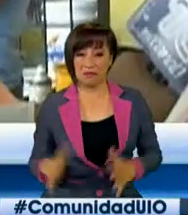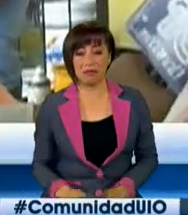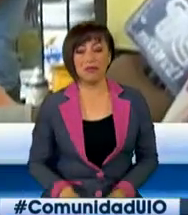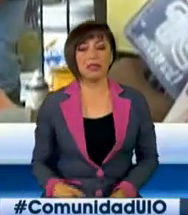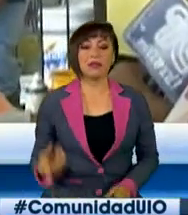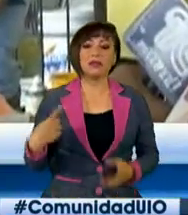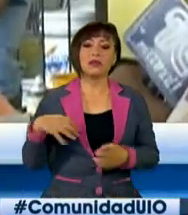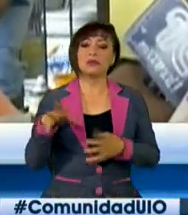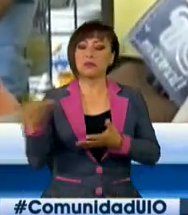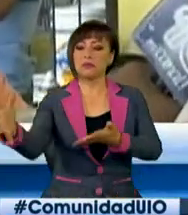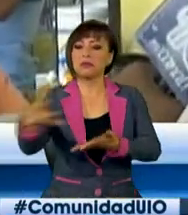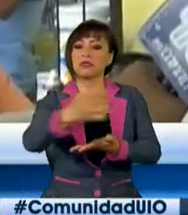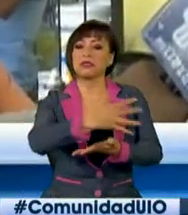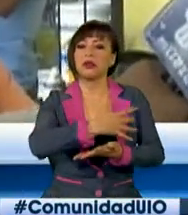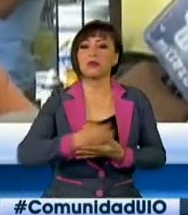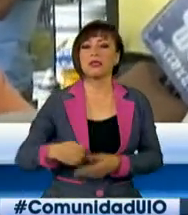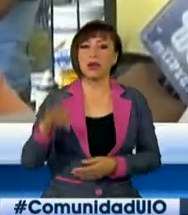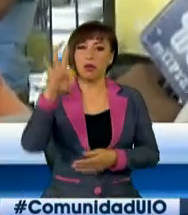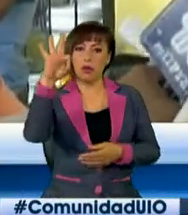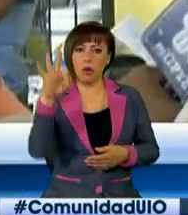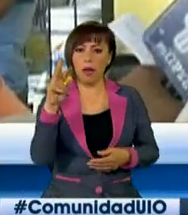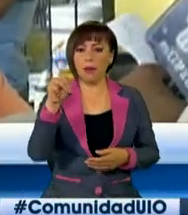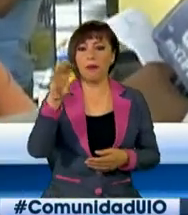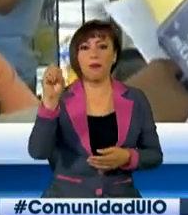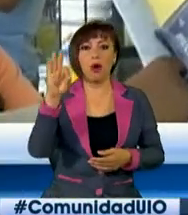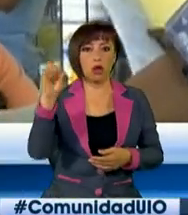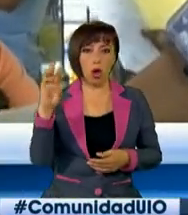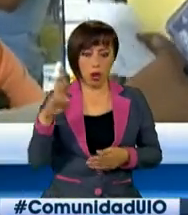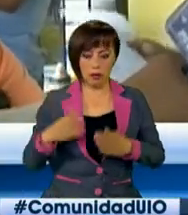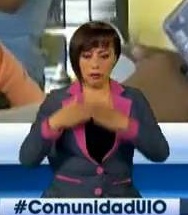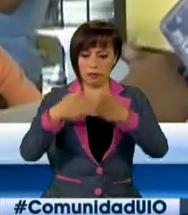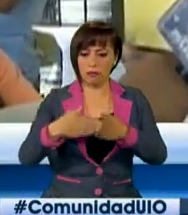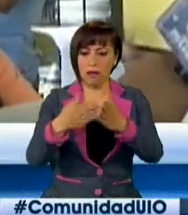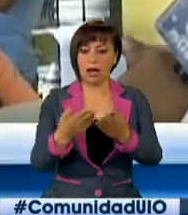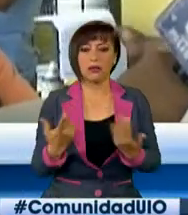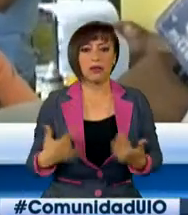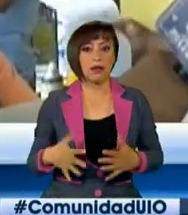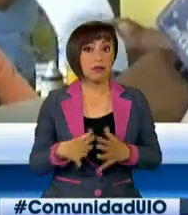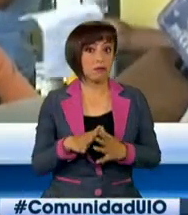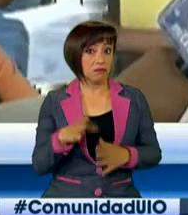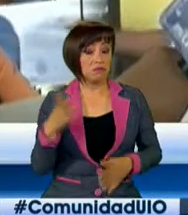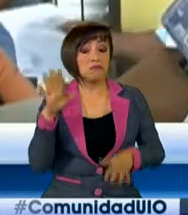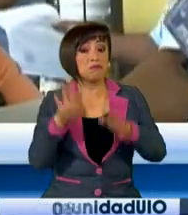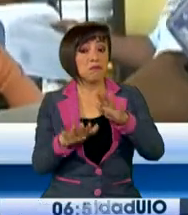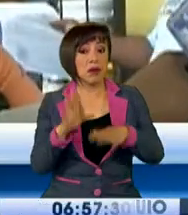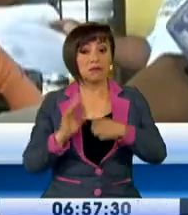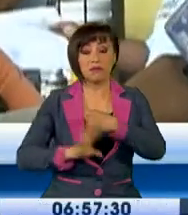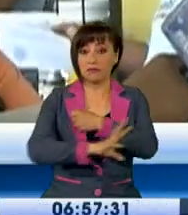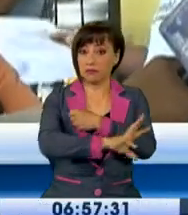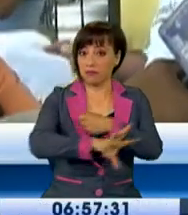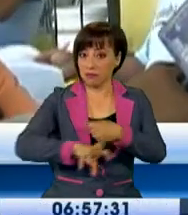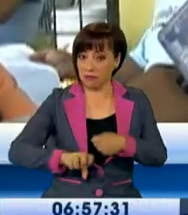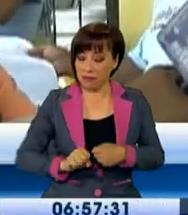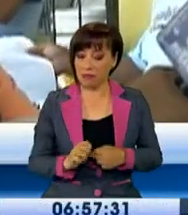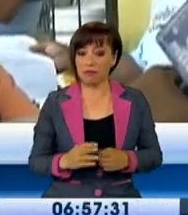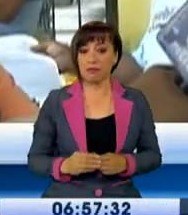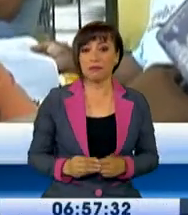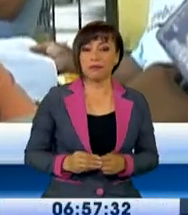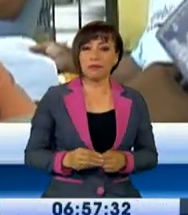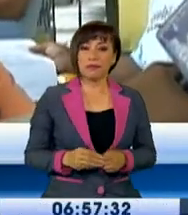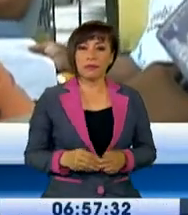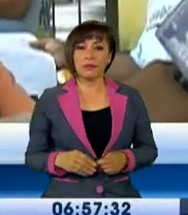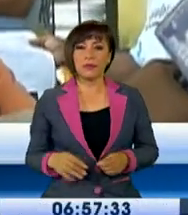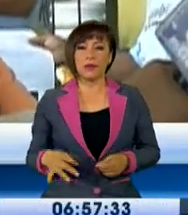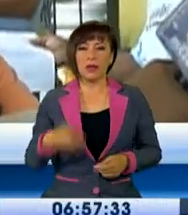decomisar motores fuera de borda, efectivamente, que tienen irregularidades, inconsistencias en lo que es el